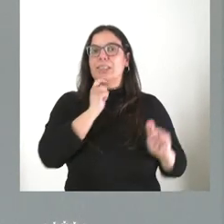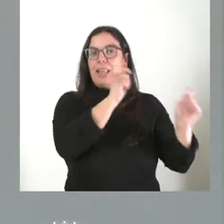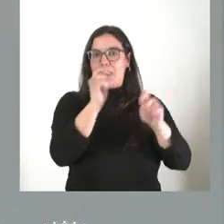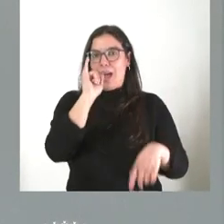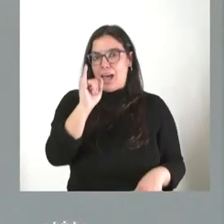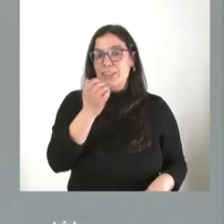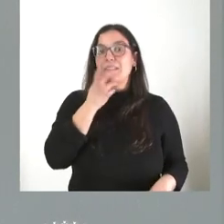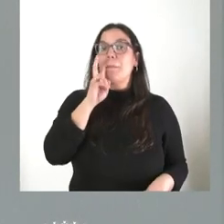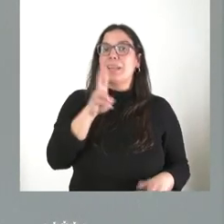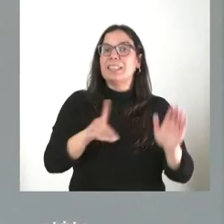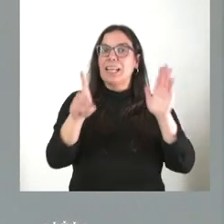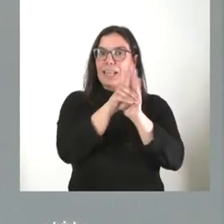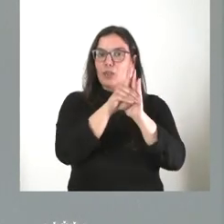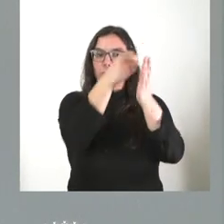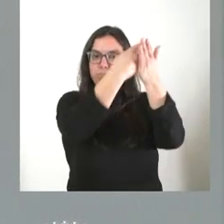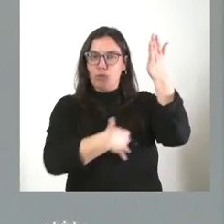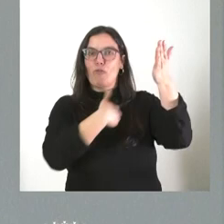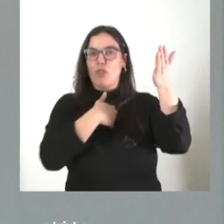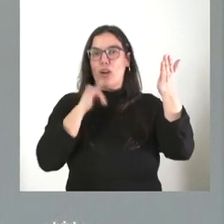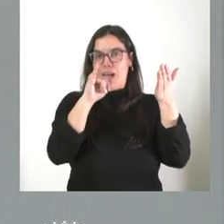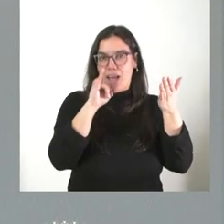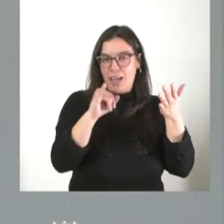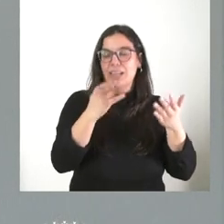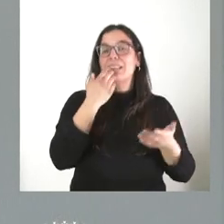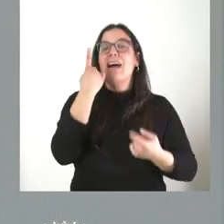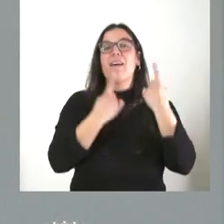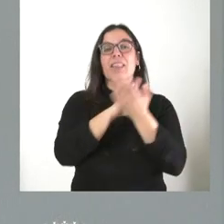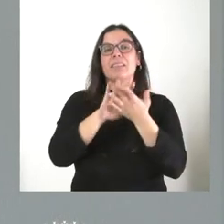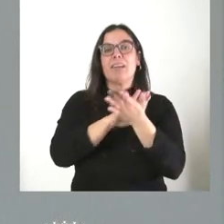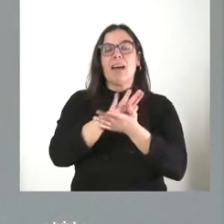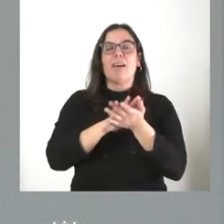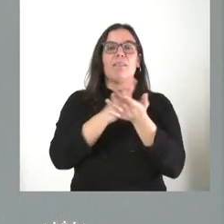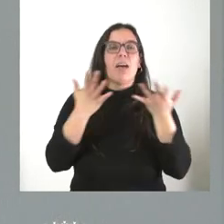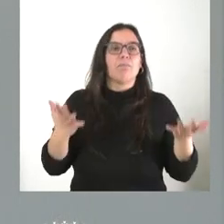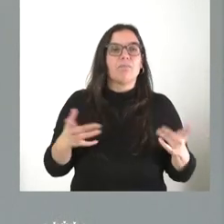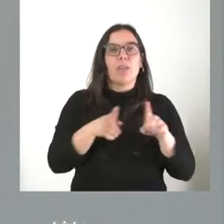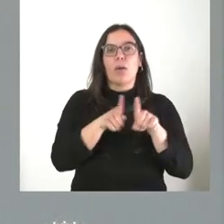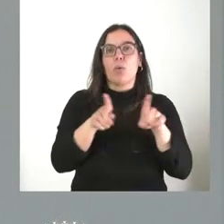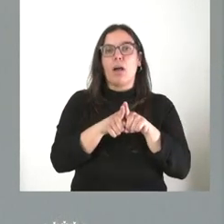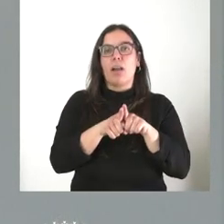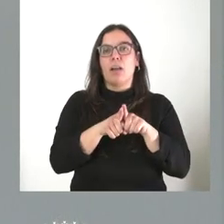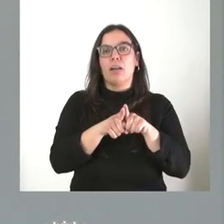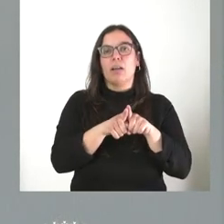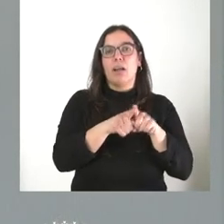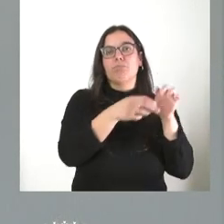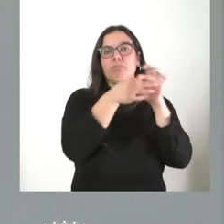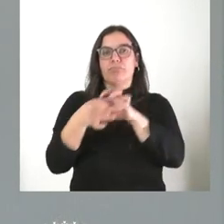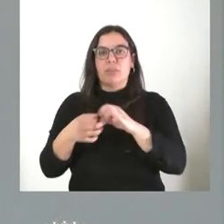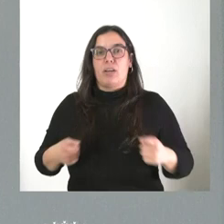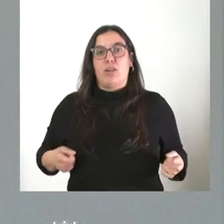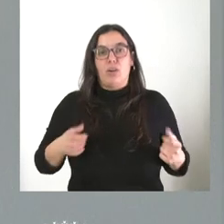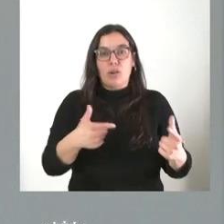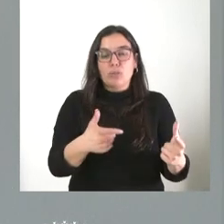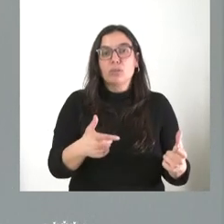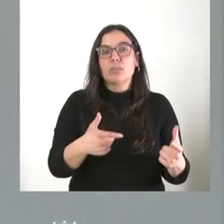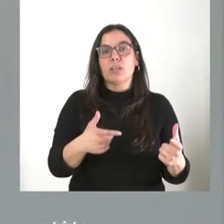usted ve el decreto tiene funciones porque cuando se habla a veces de que hay un coste asociado a ese